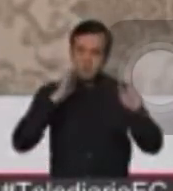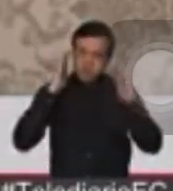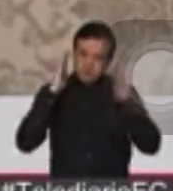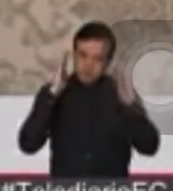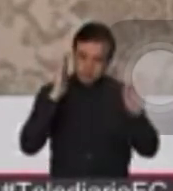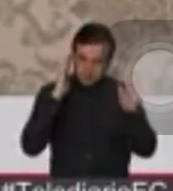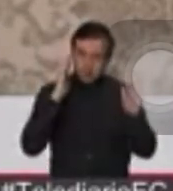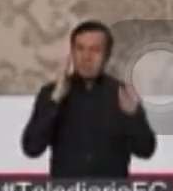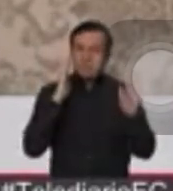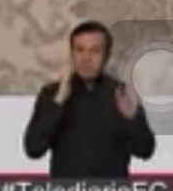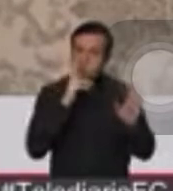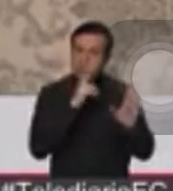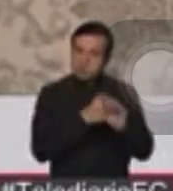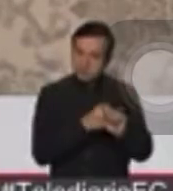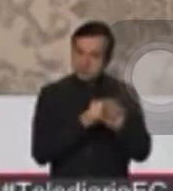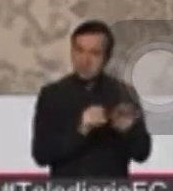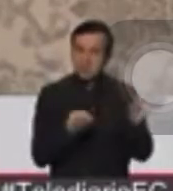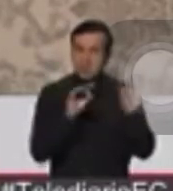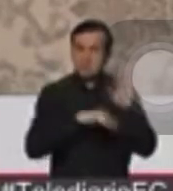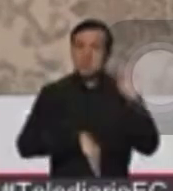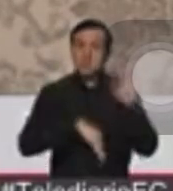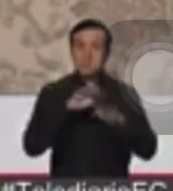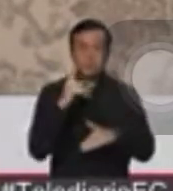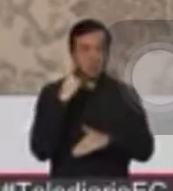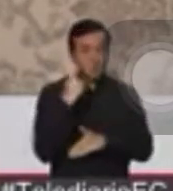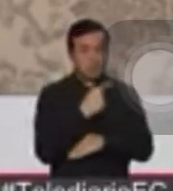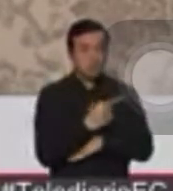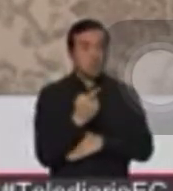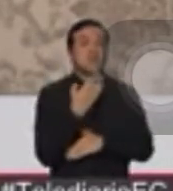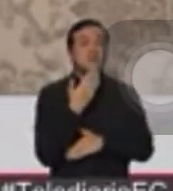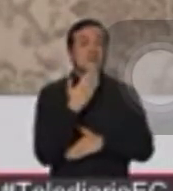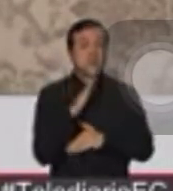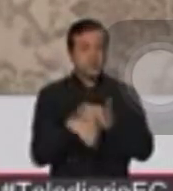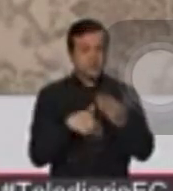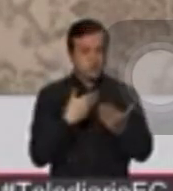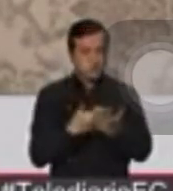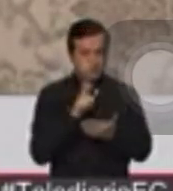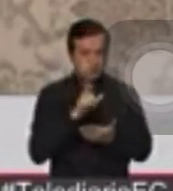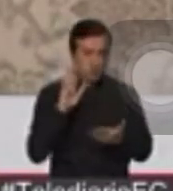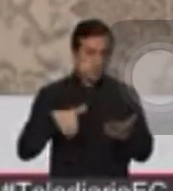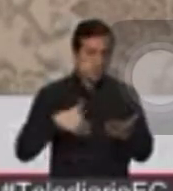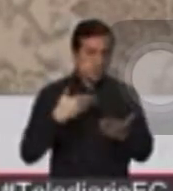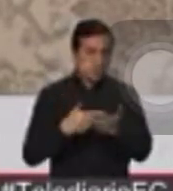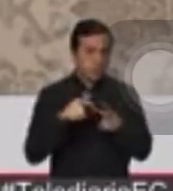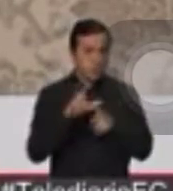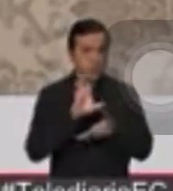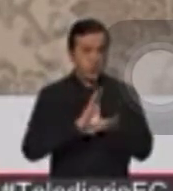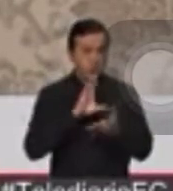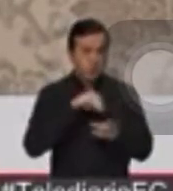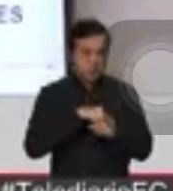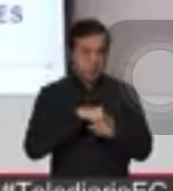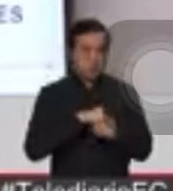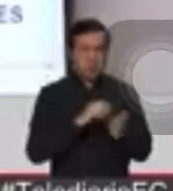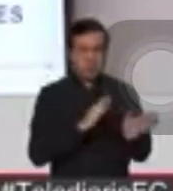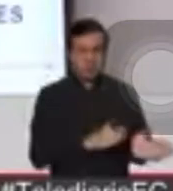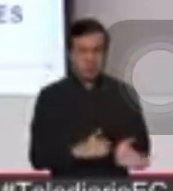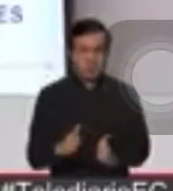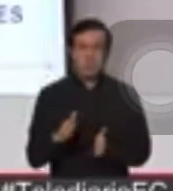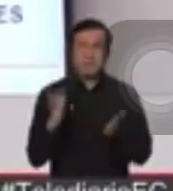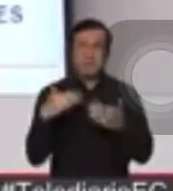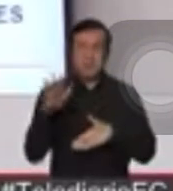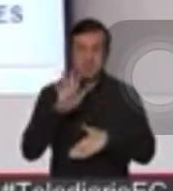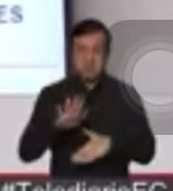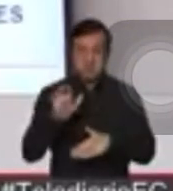médica presencial y además tener la posibilidad de poder movilizar al paciente a un centro médico hospitalario. Ya en nuestro país